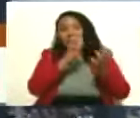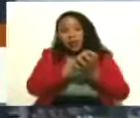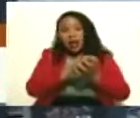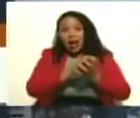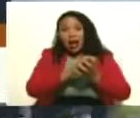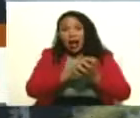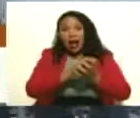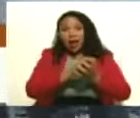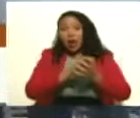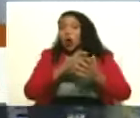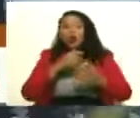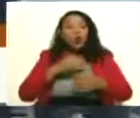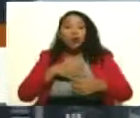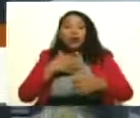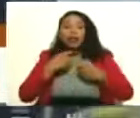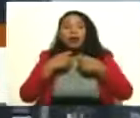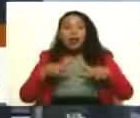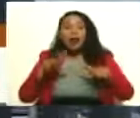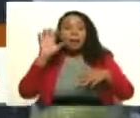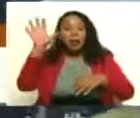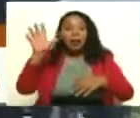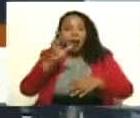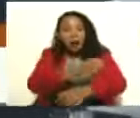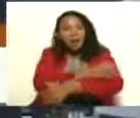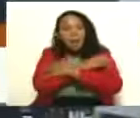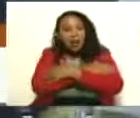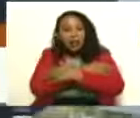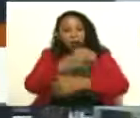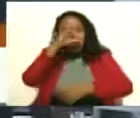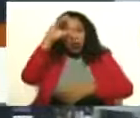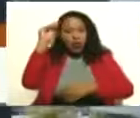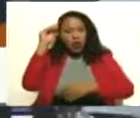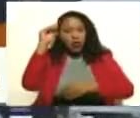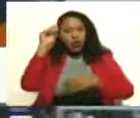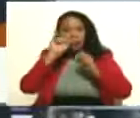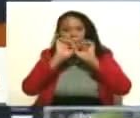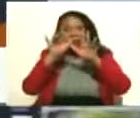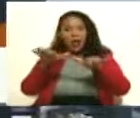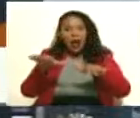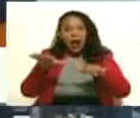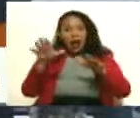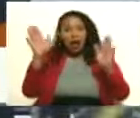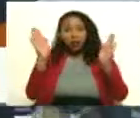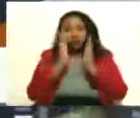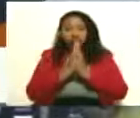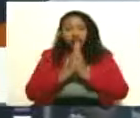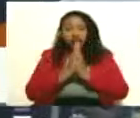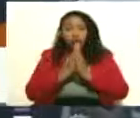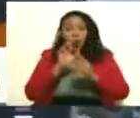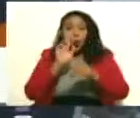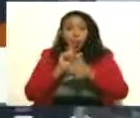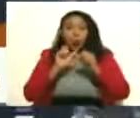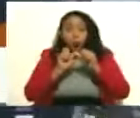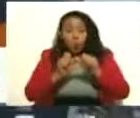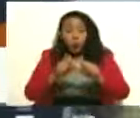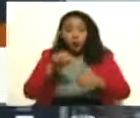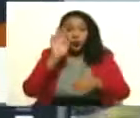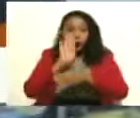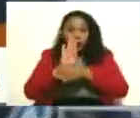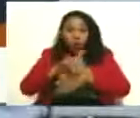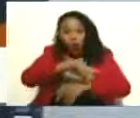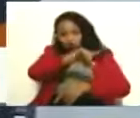no se perderá la patria! ¡Un abrazo, hermano! ¡Dios los bendiga! ¡Y la Virgen del Valle sigue cuidándolos a todos y a todas!